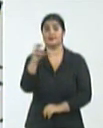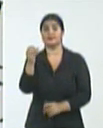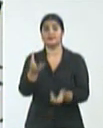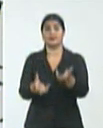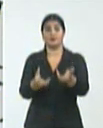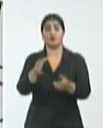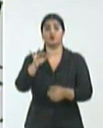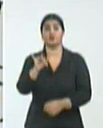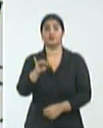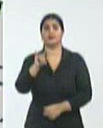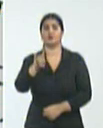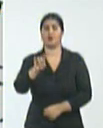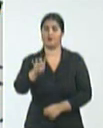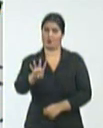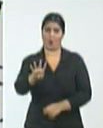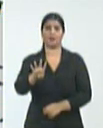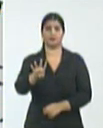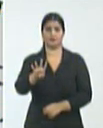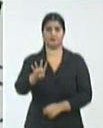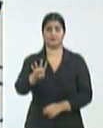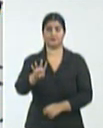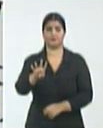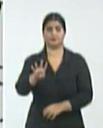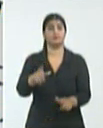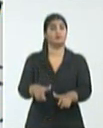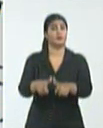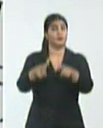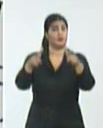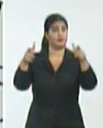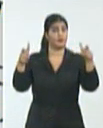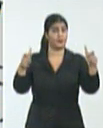794 casos. Muy alto en Ciego de Ávila,